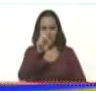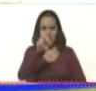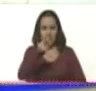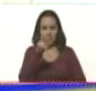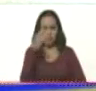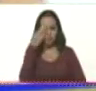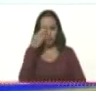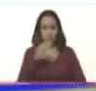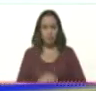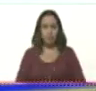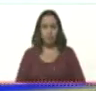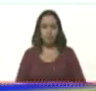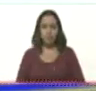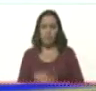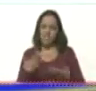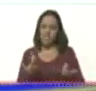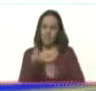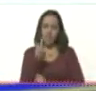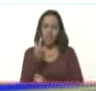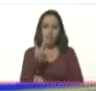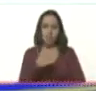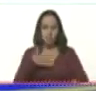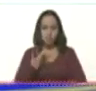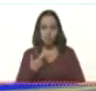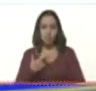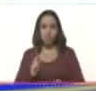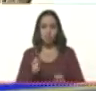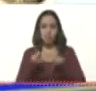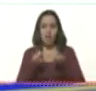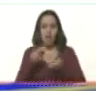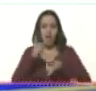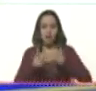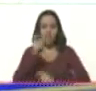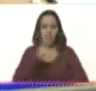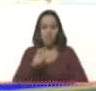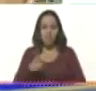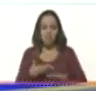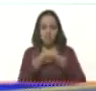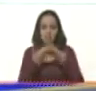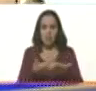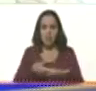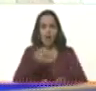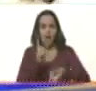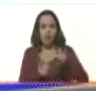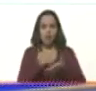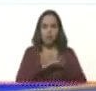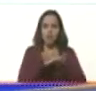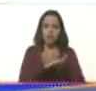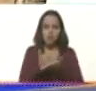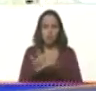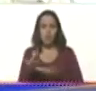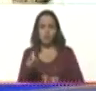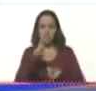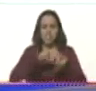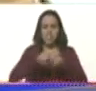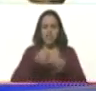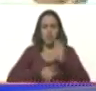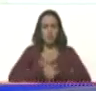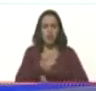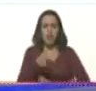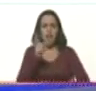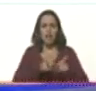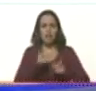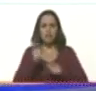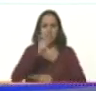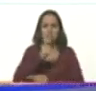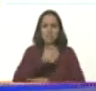para resolver esos 90.000 casos? ¿Hay alguna necesidad especial que yo deba cubrir con alguna logística, algunos recursos, alguna necesidad de